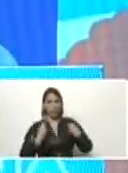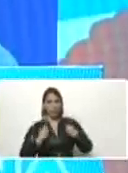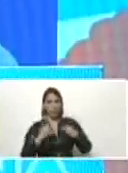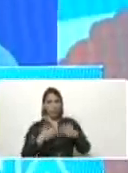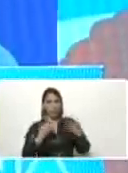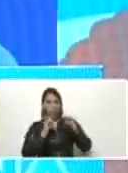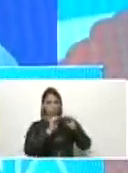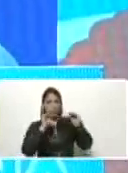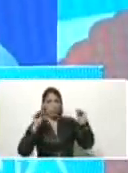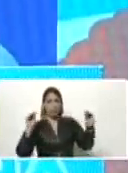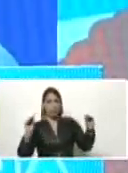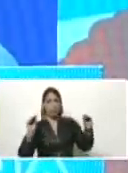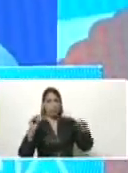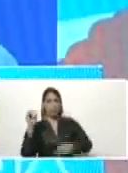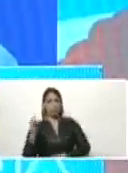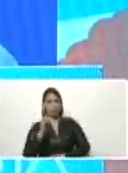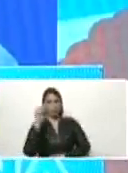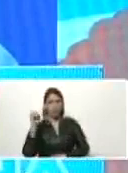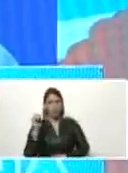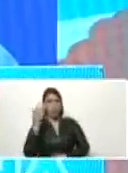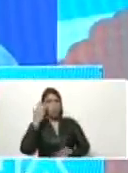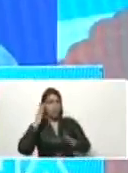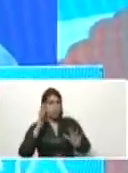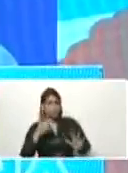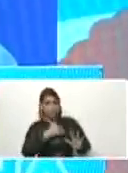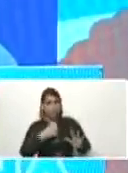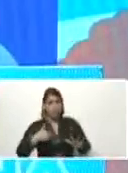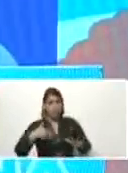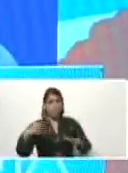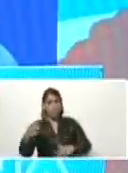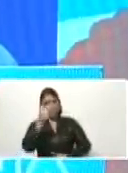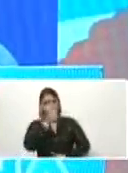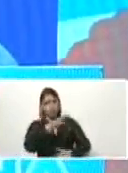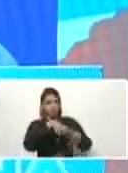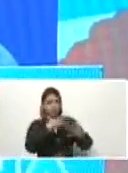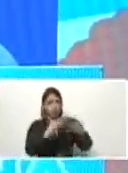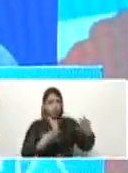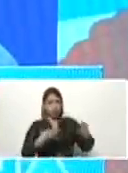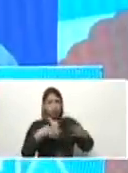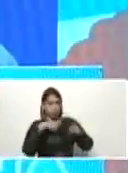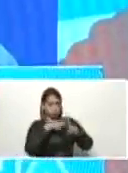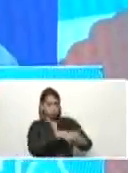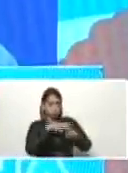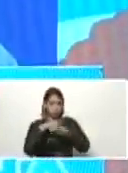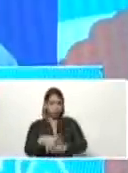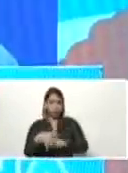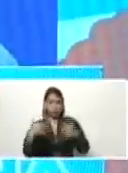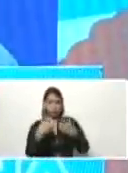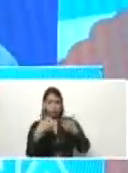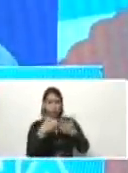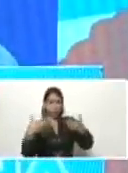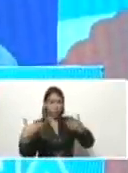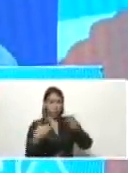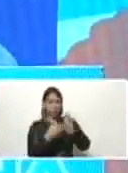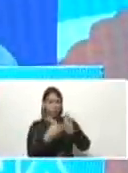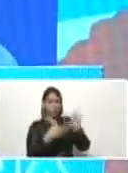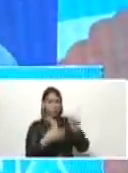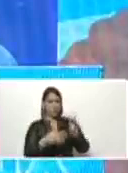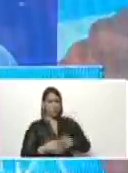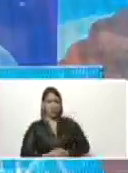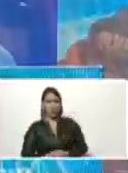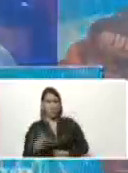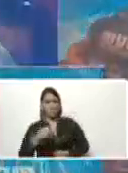el llamado Occidente pretende imponer su agenda guerrerista imperial a través de sus